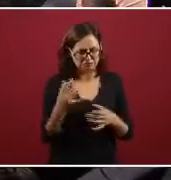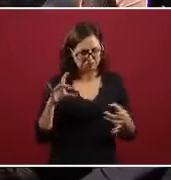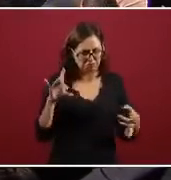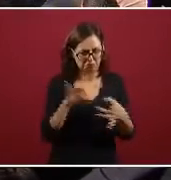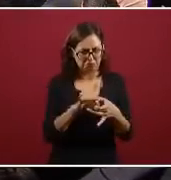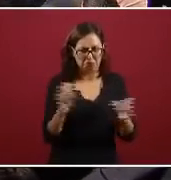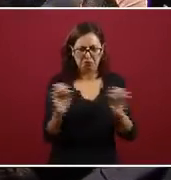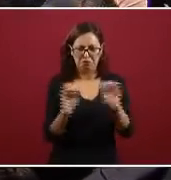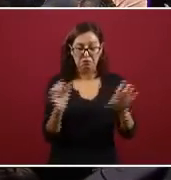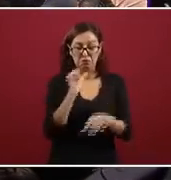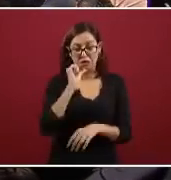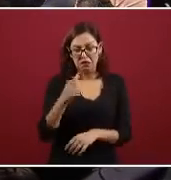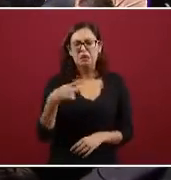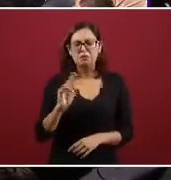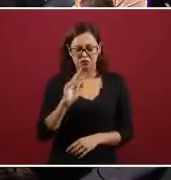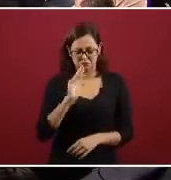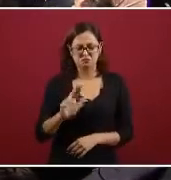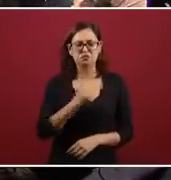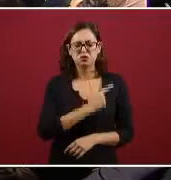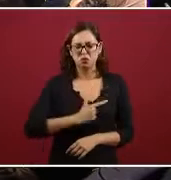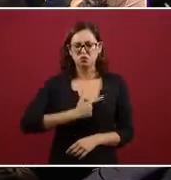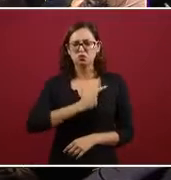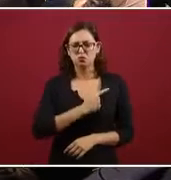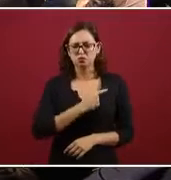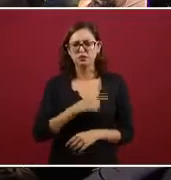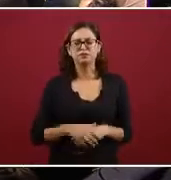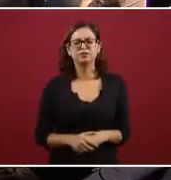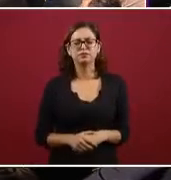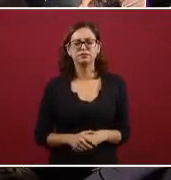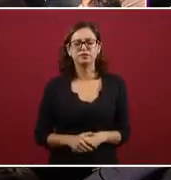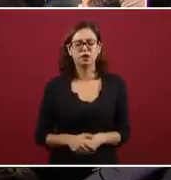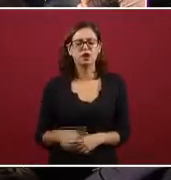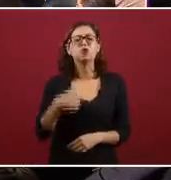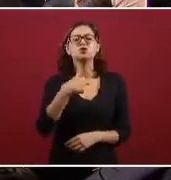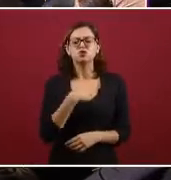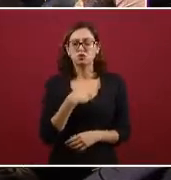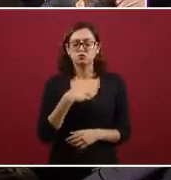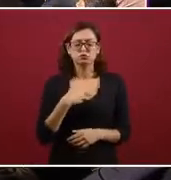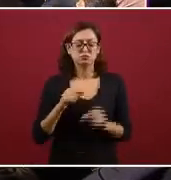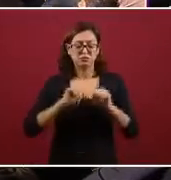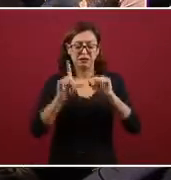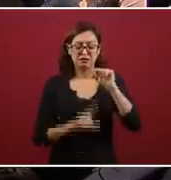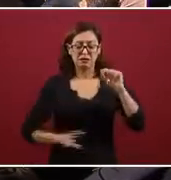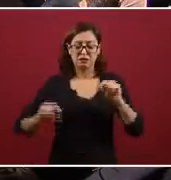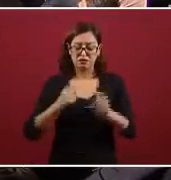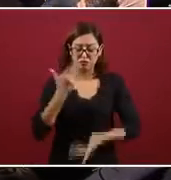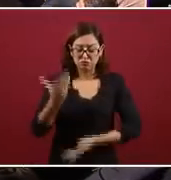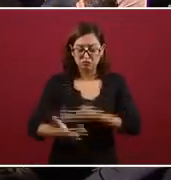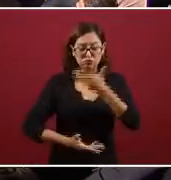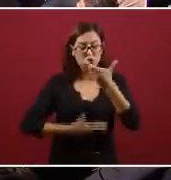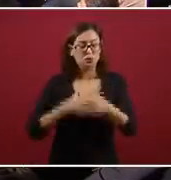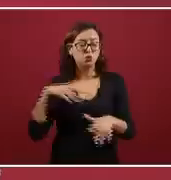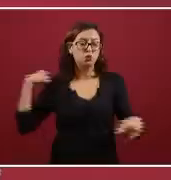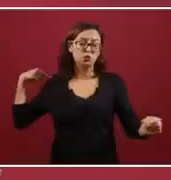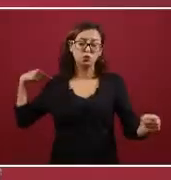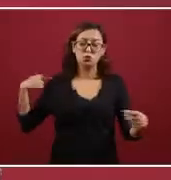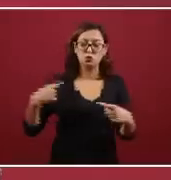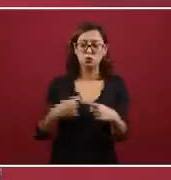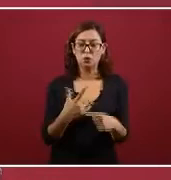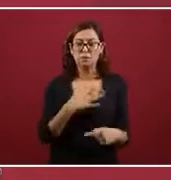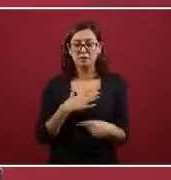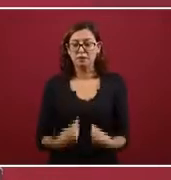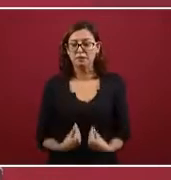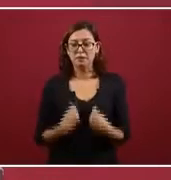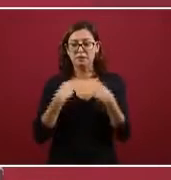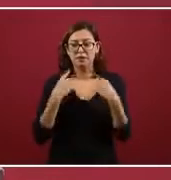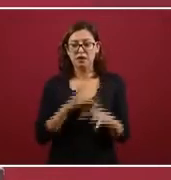vida en el servicio al gobierno mexicano y tengo el patrimonio